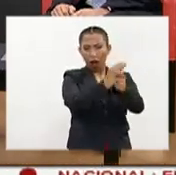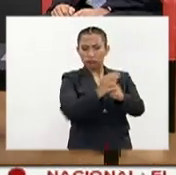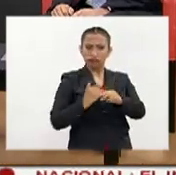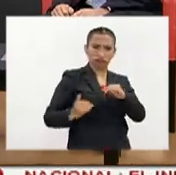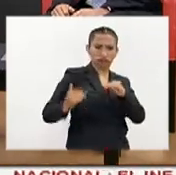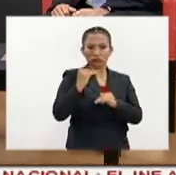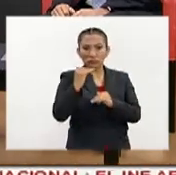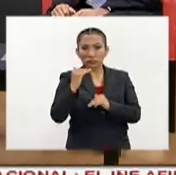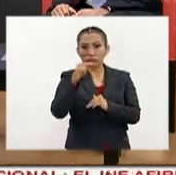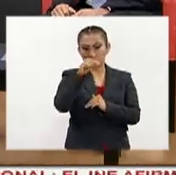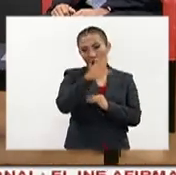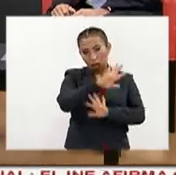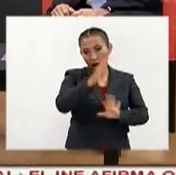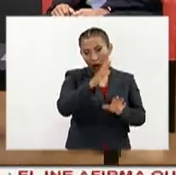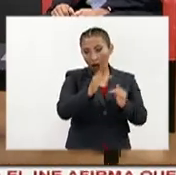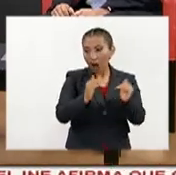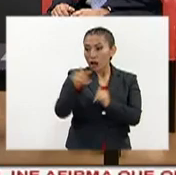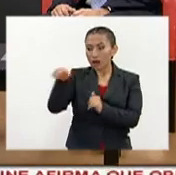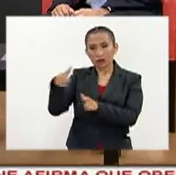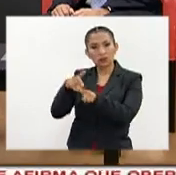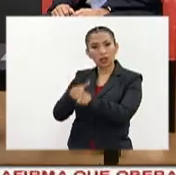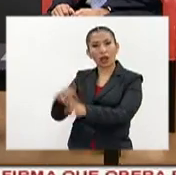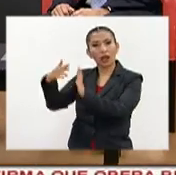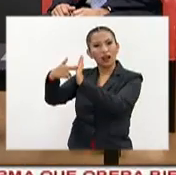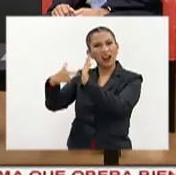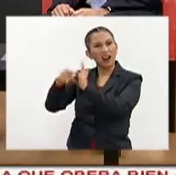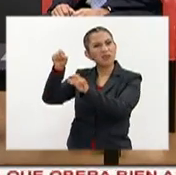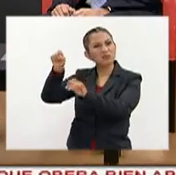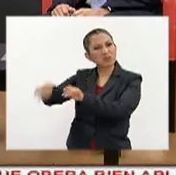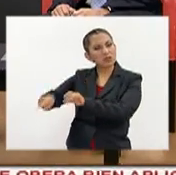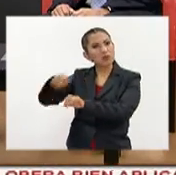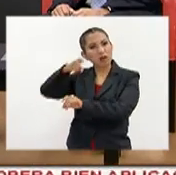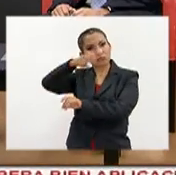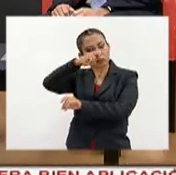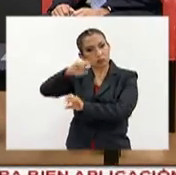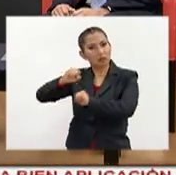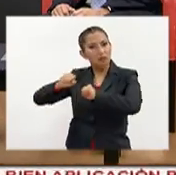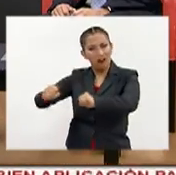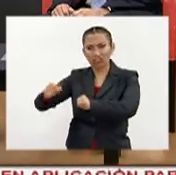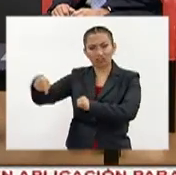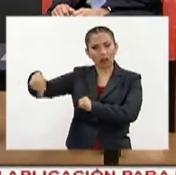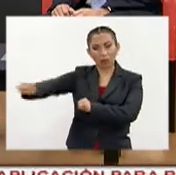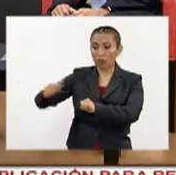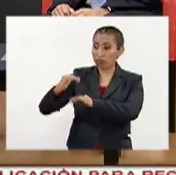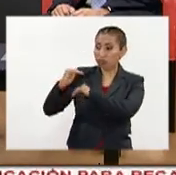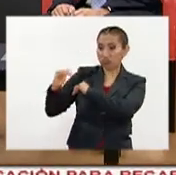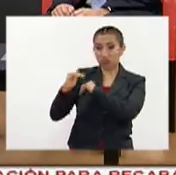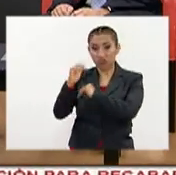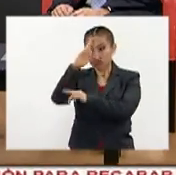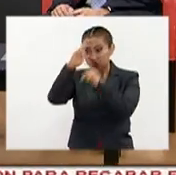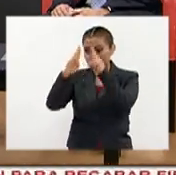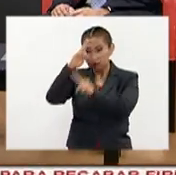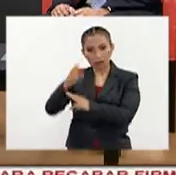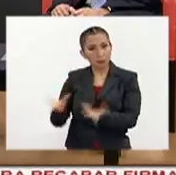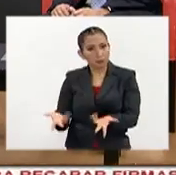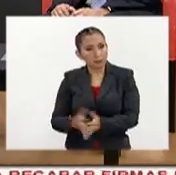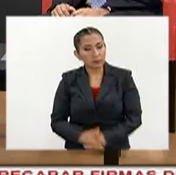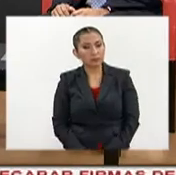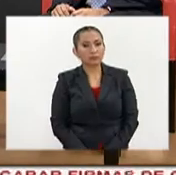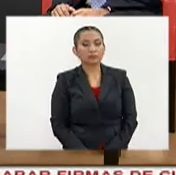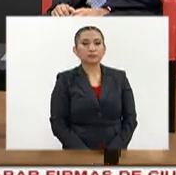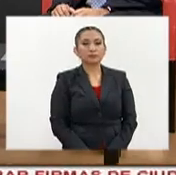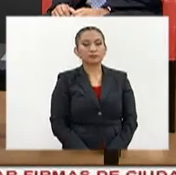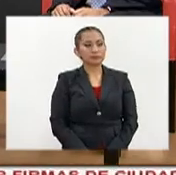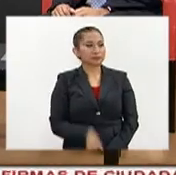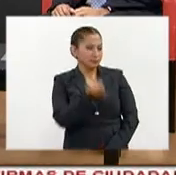mundial, que de hecho ya lo es, y continuar con esas políticas criticables internas?